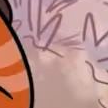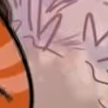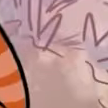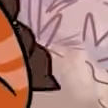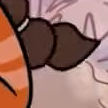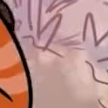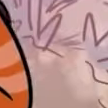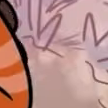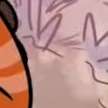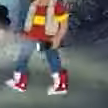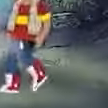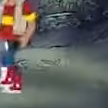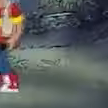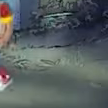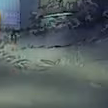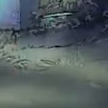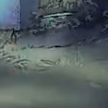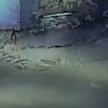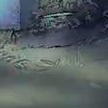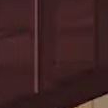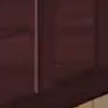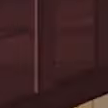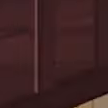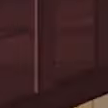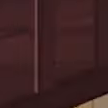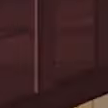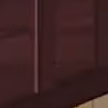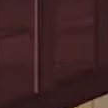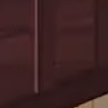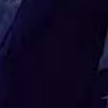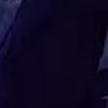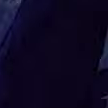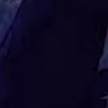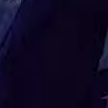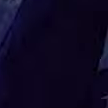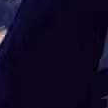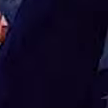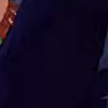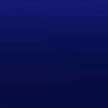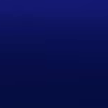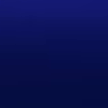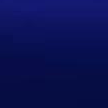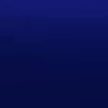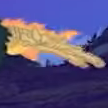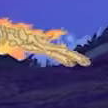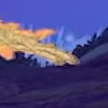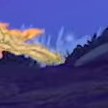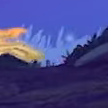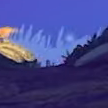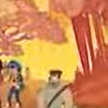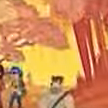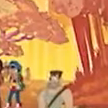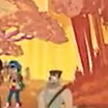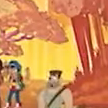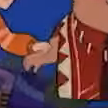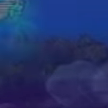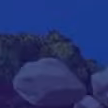Gabriel, Dani y Javi son 3 hermanos que con ayuda de su abuelita viven grandes aventuras.